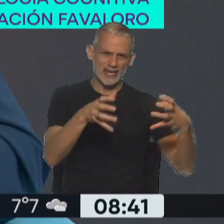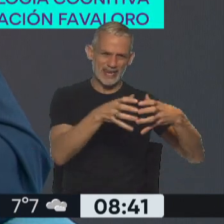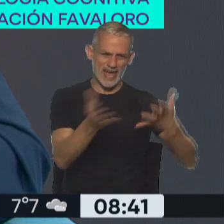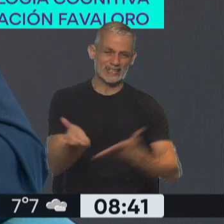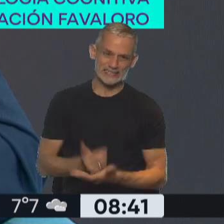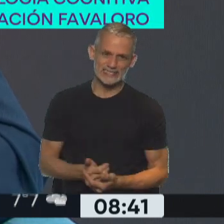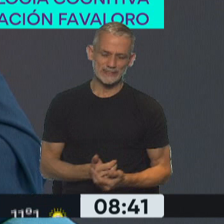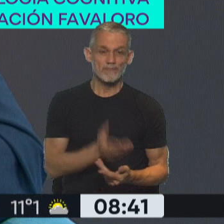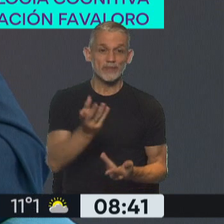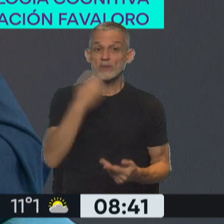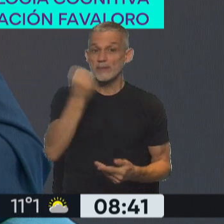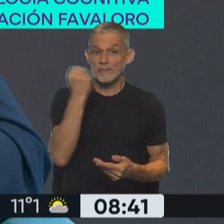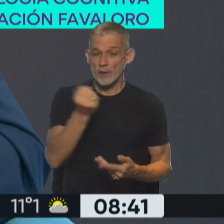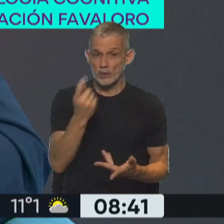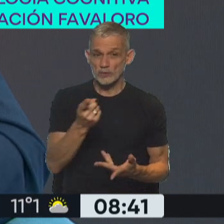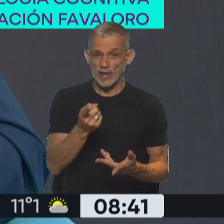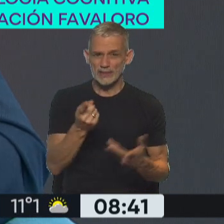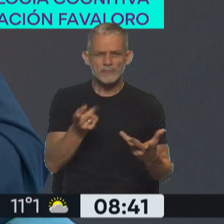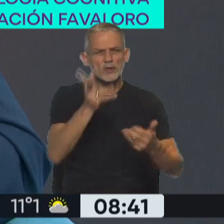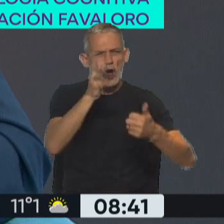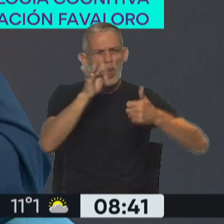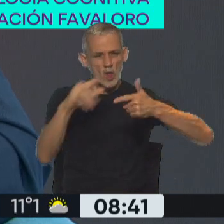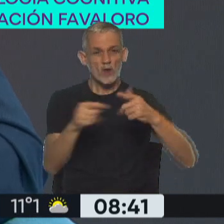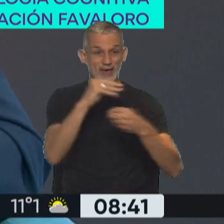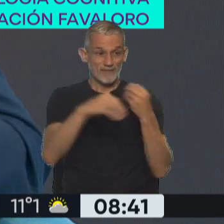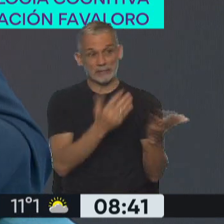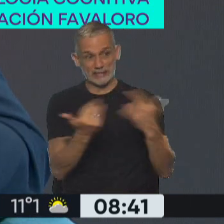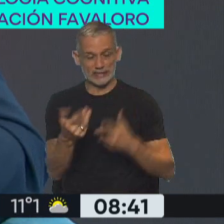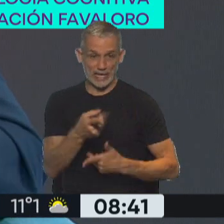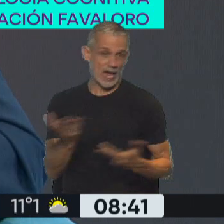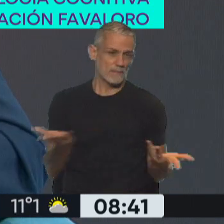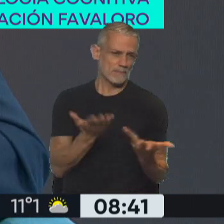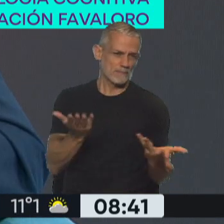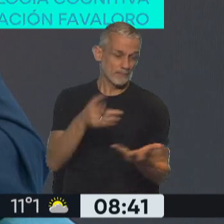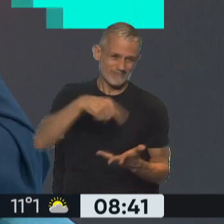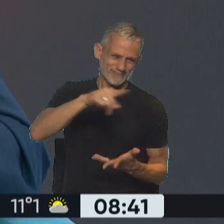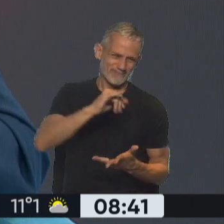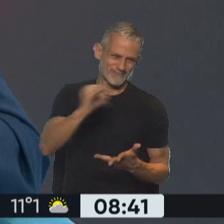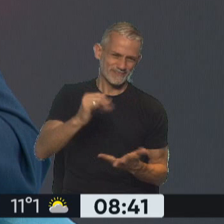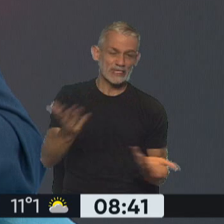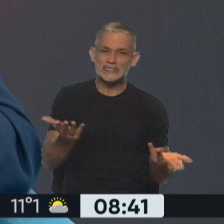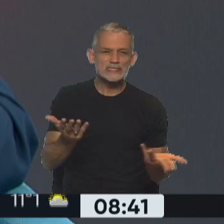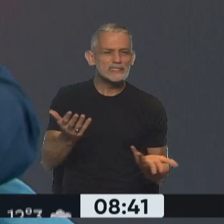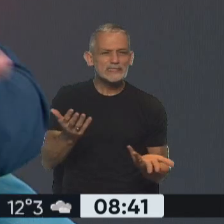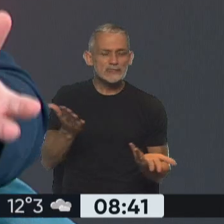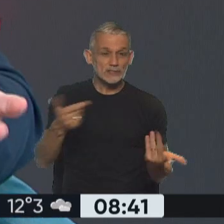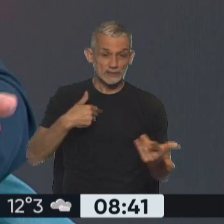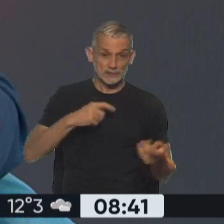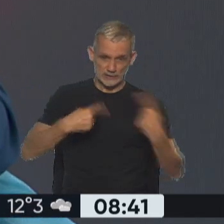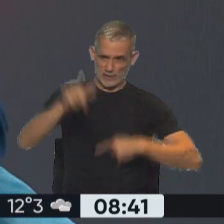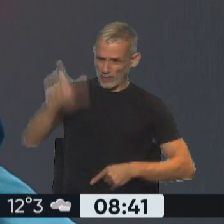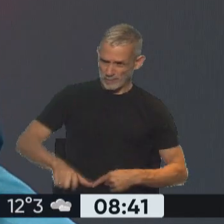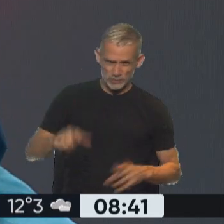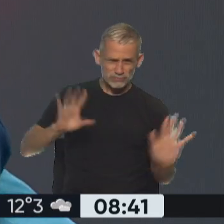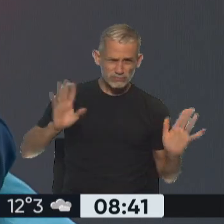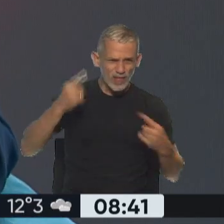Claro. Entonces, es muy importante trabajar día a día con la familia, porque obviamente, como ustedes decían, me cambiaron la persona